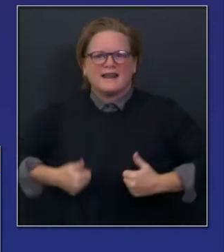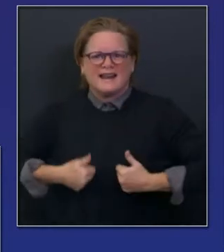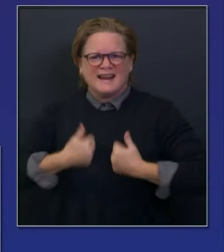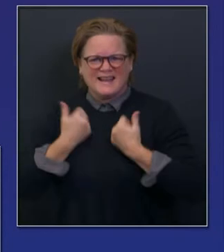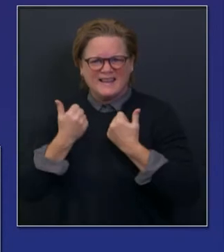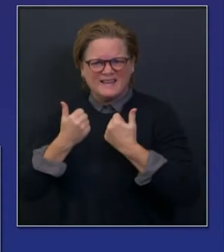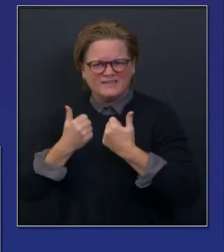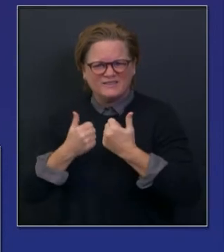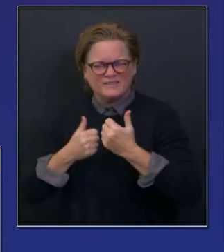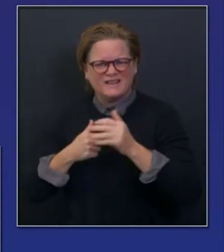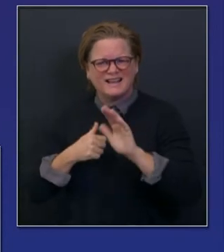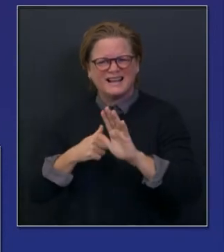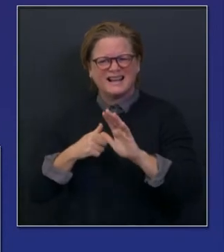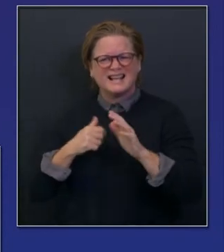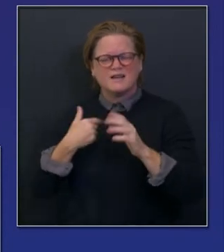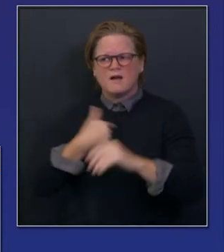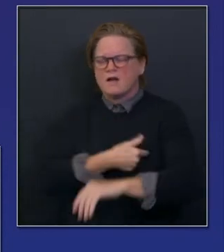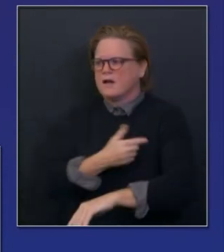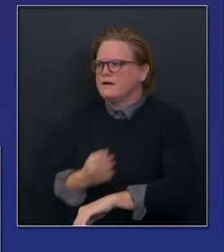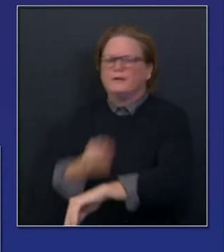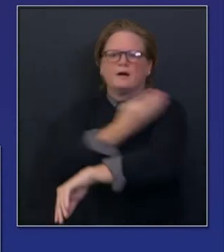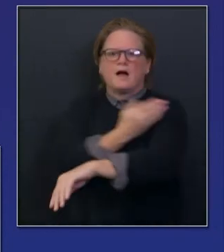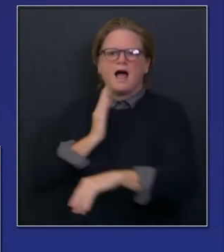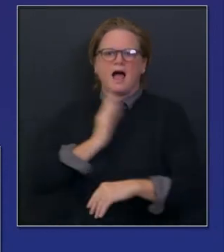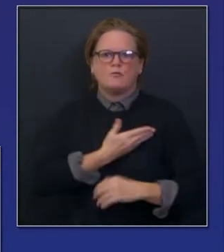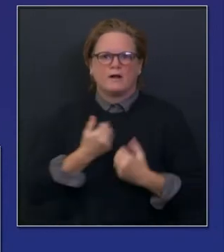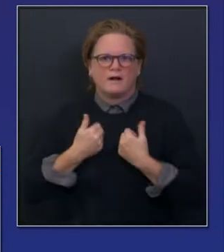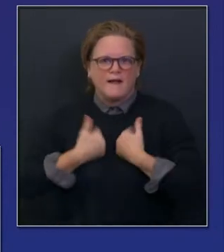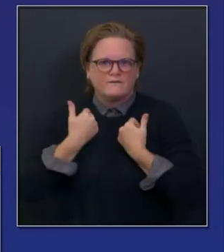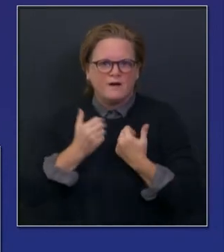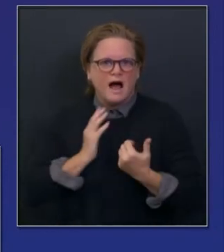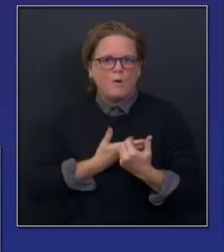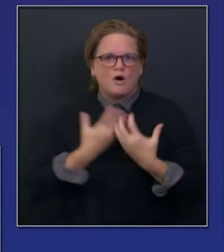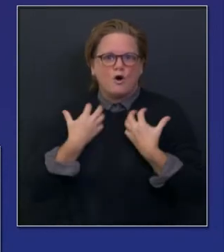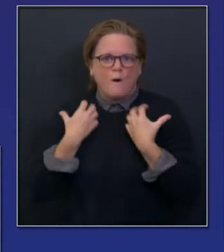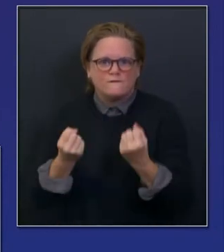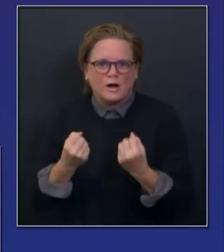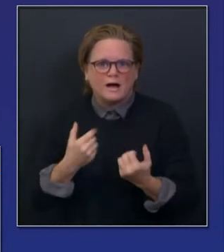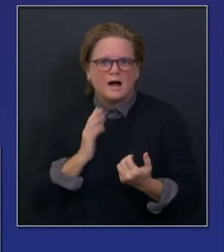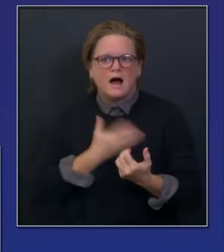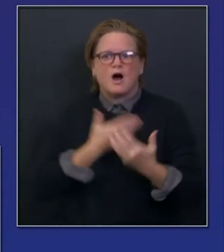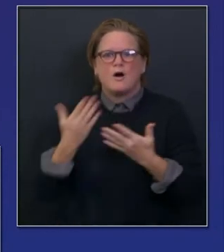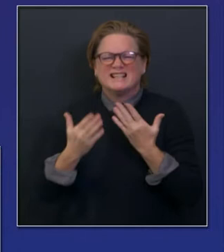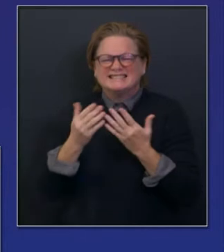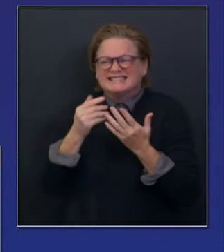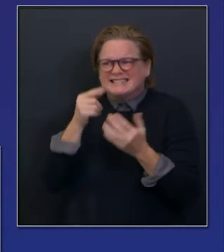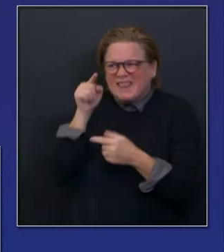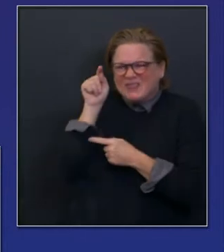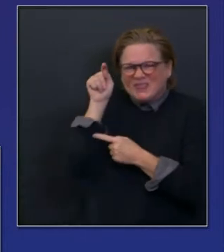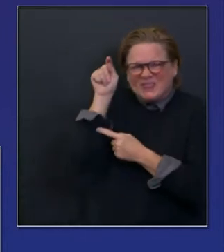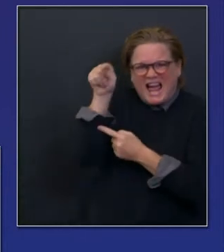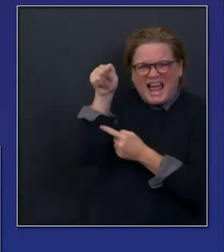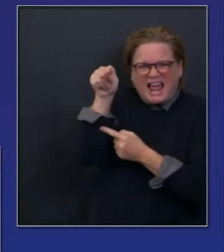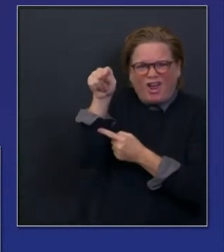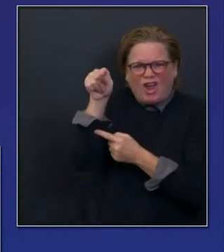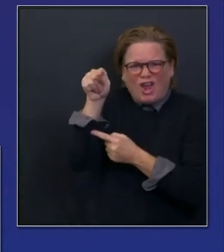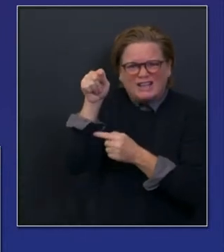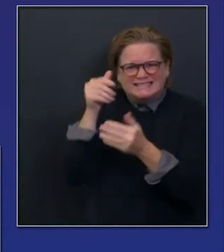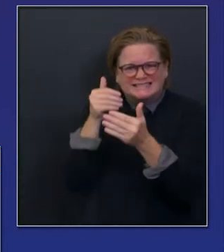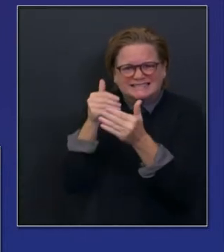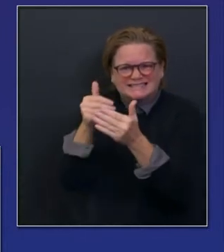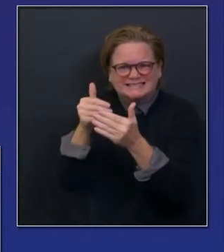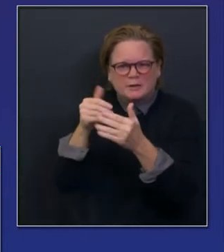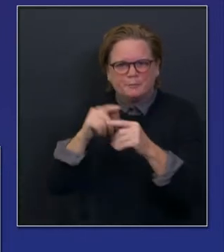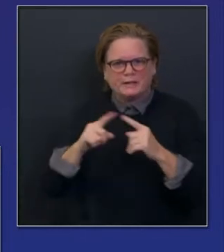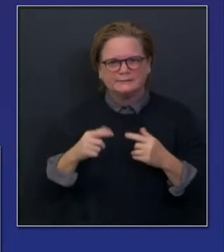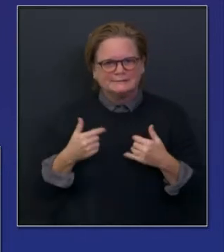estén ustedes ahí para experimentar esta resurgencia. La recuperación de California la vemos enfrente de nosotros, pero también está dentro de